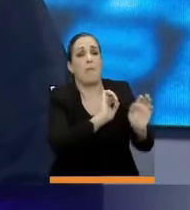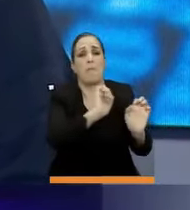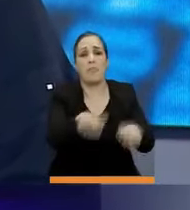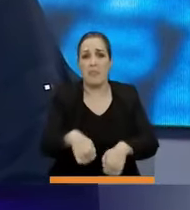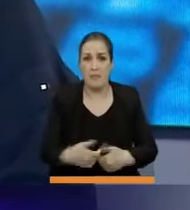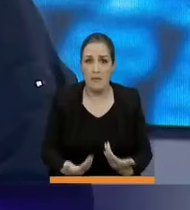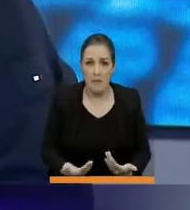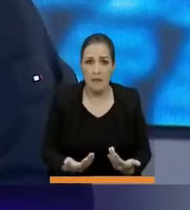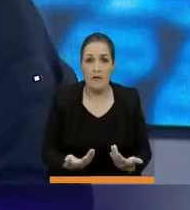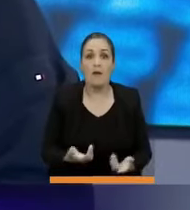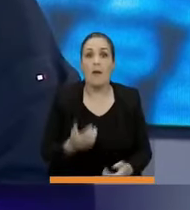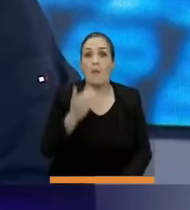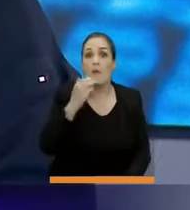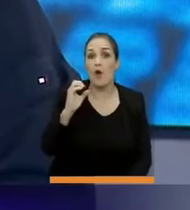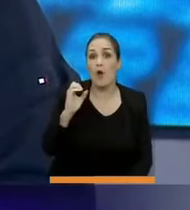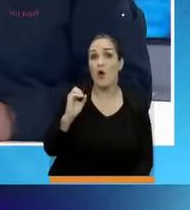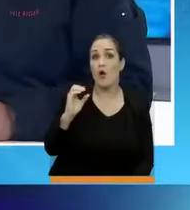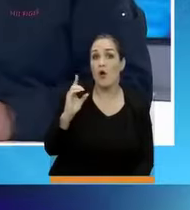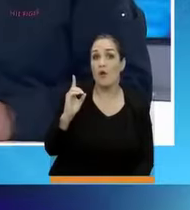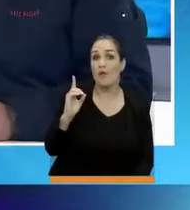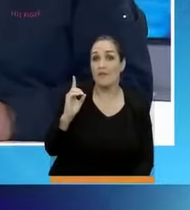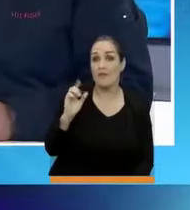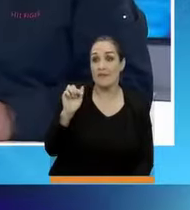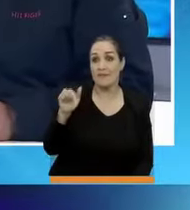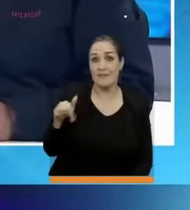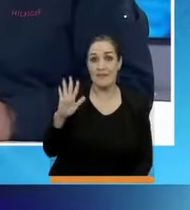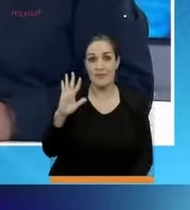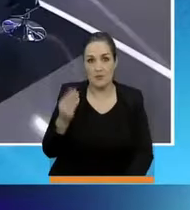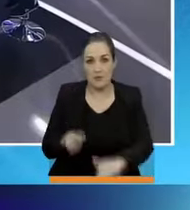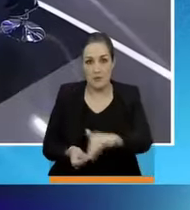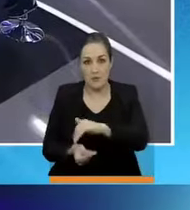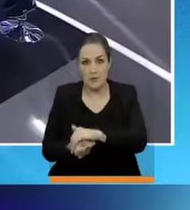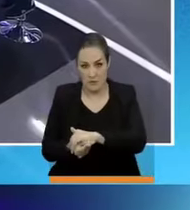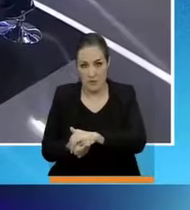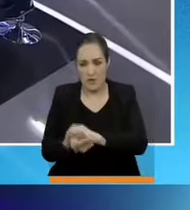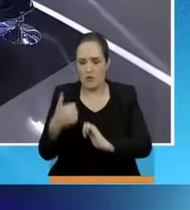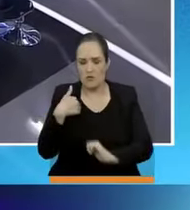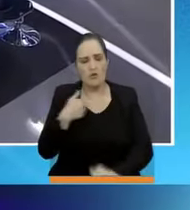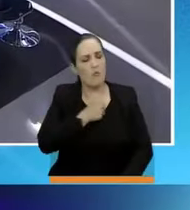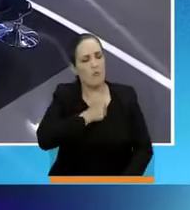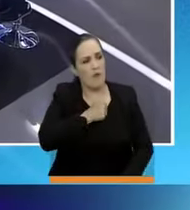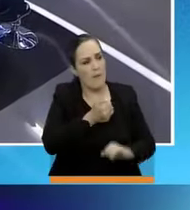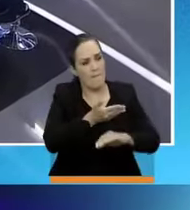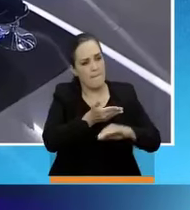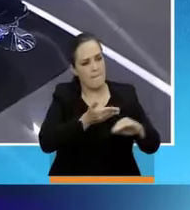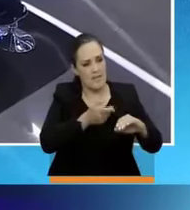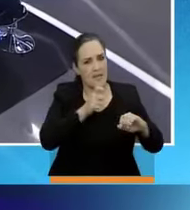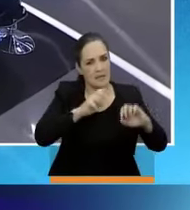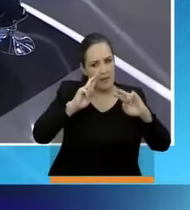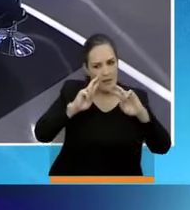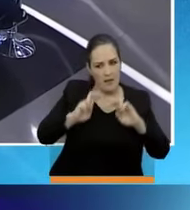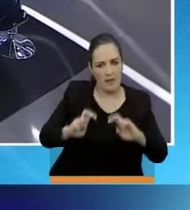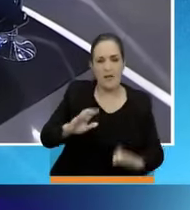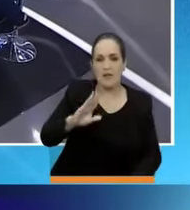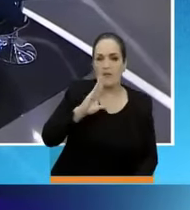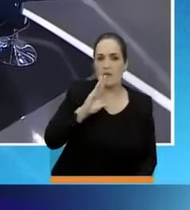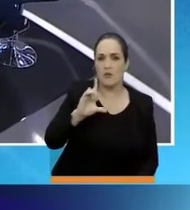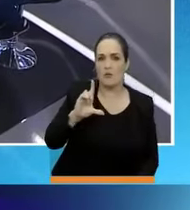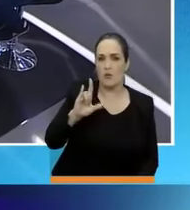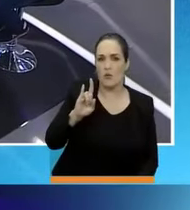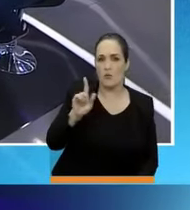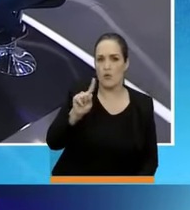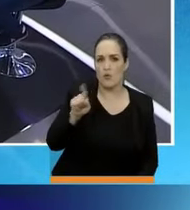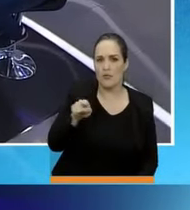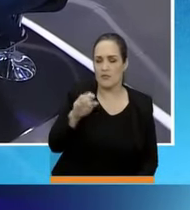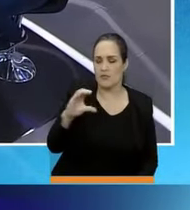tema de Odebrecht, donde un día solicité el desarchivo contra el señor Luis Carlos Sarmiento Gutiérrez, y otros